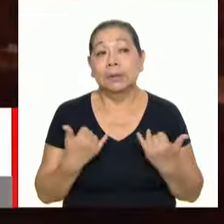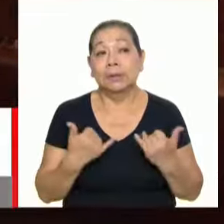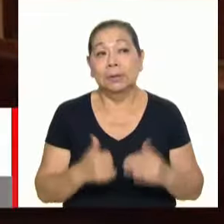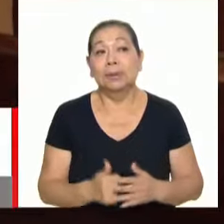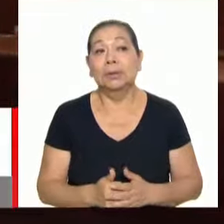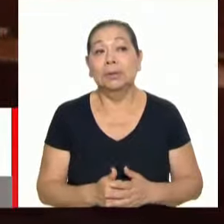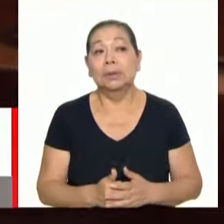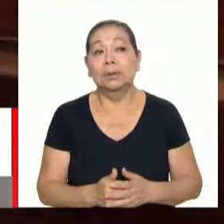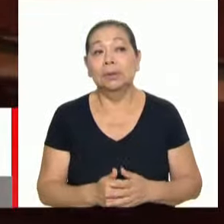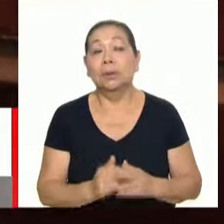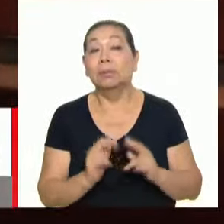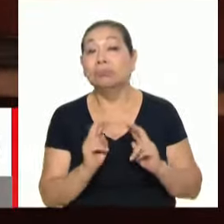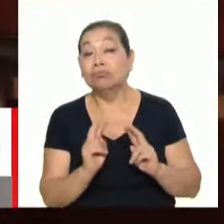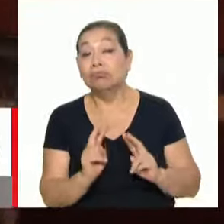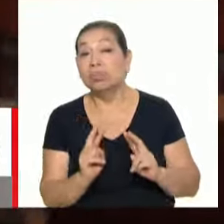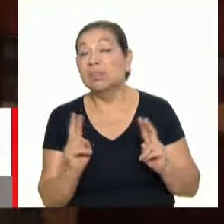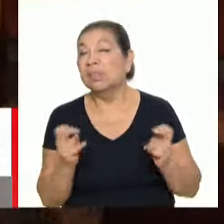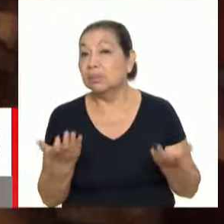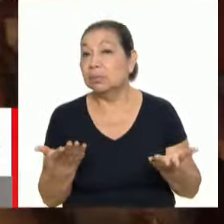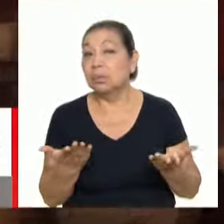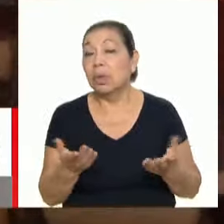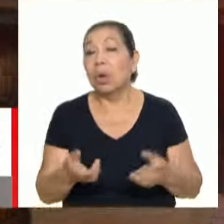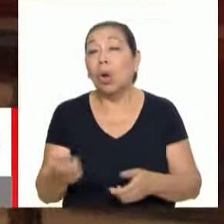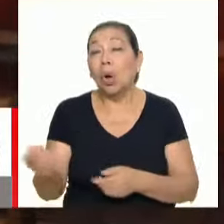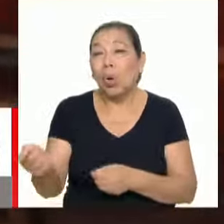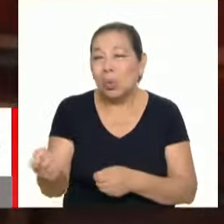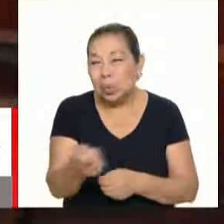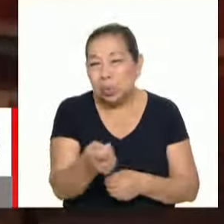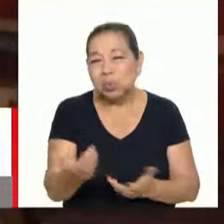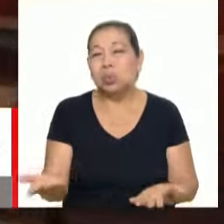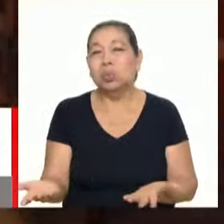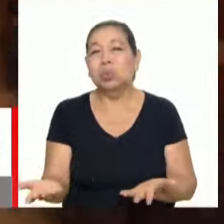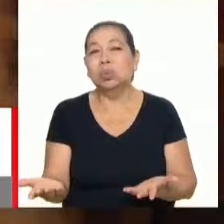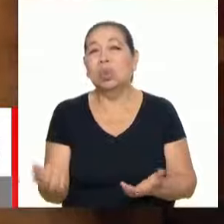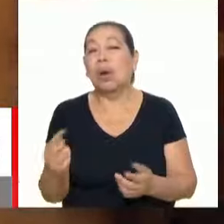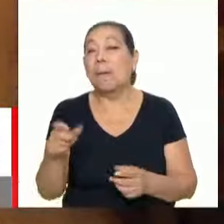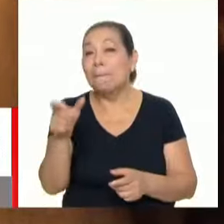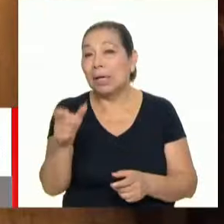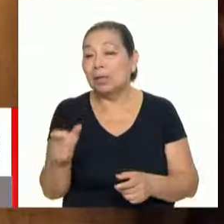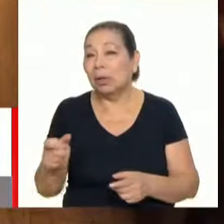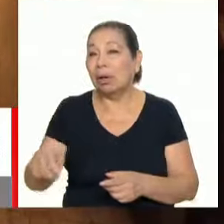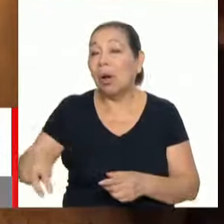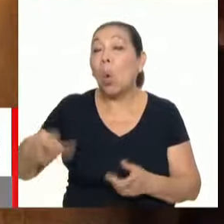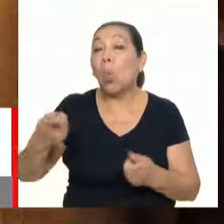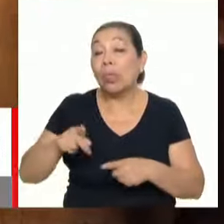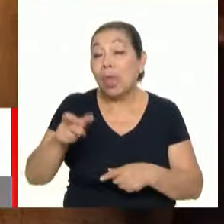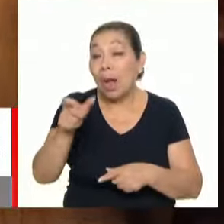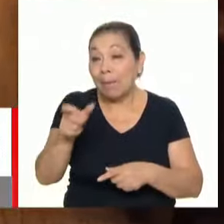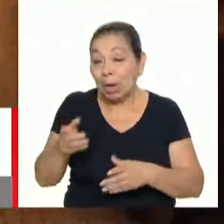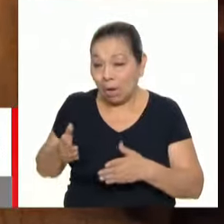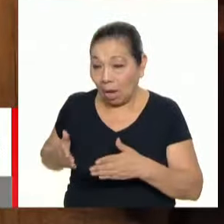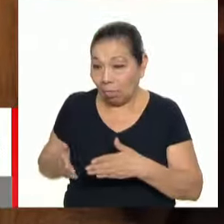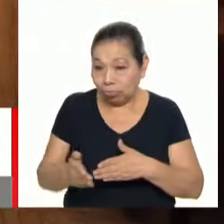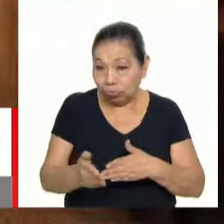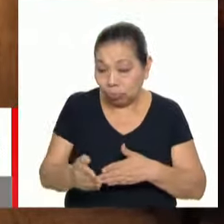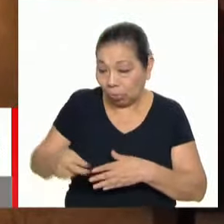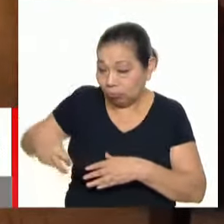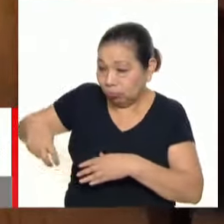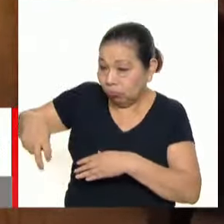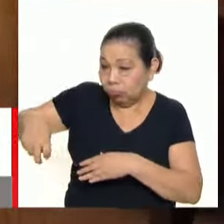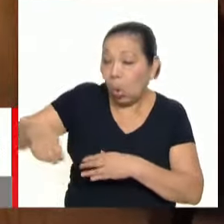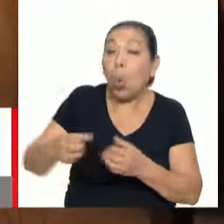en este caso nosotros tenemos que ver el tema de extintores, el tema del circuito de la iglesia, sobre todo el